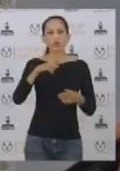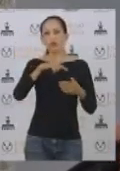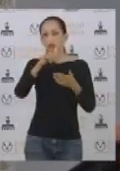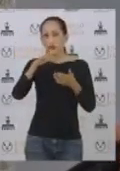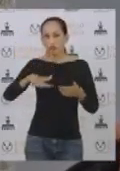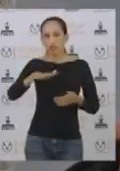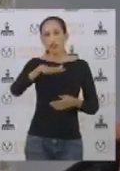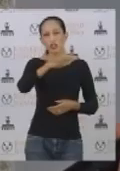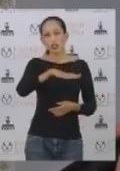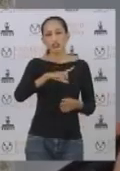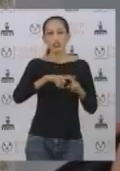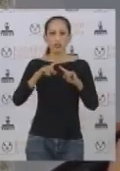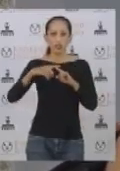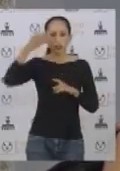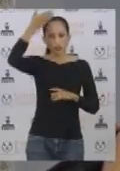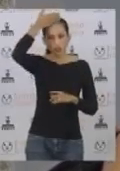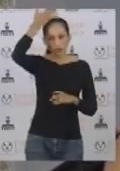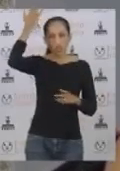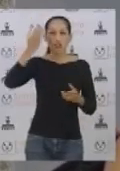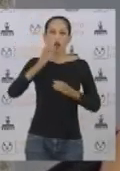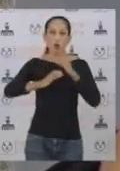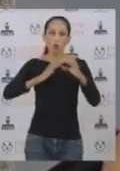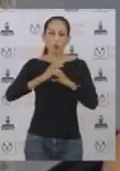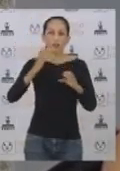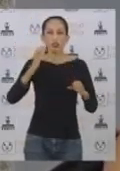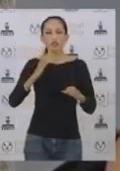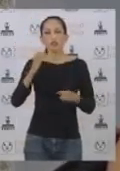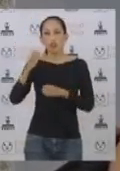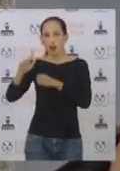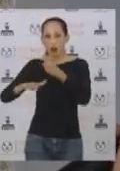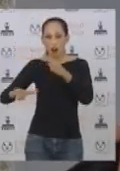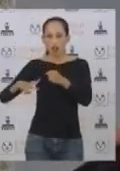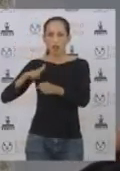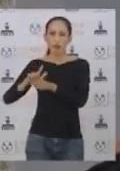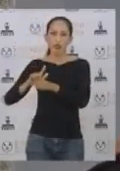enfermería, en comercio, en agronomía y en veterinaria. Uh-huh.